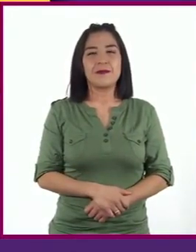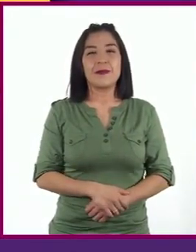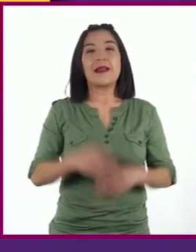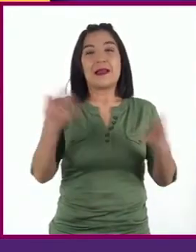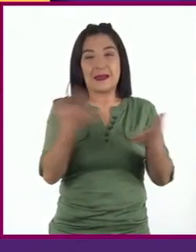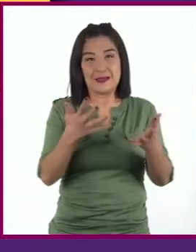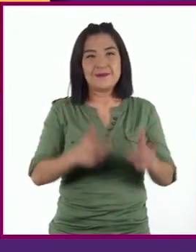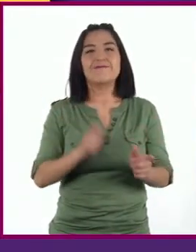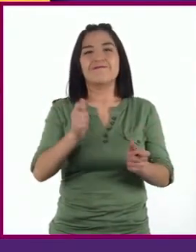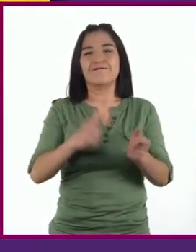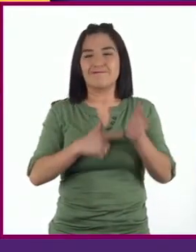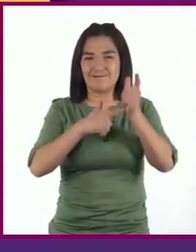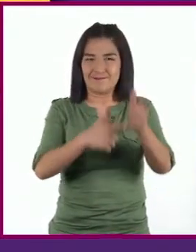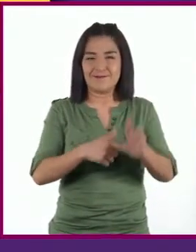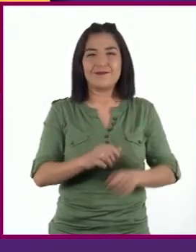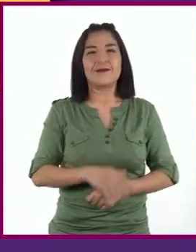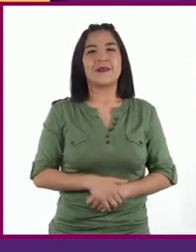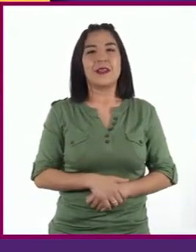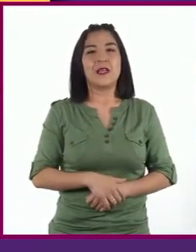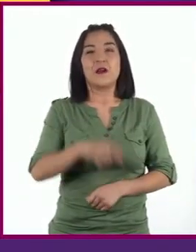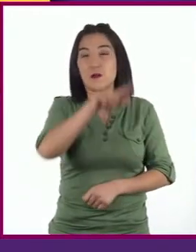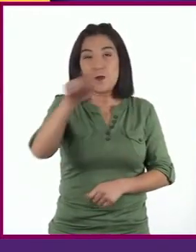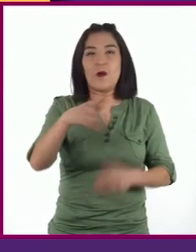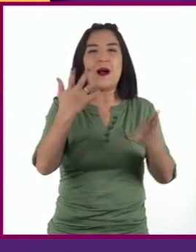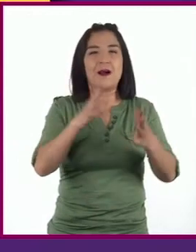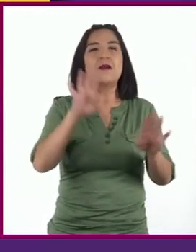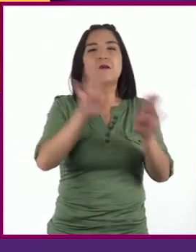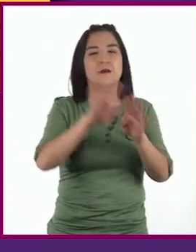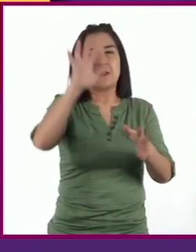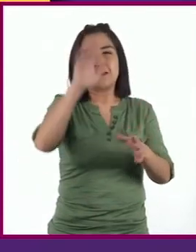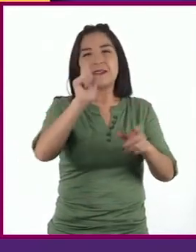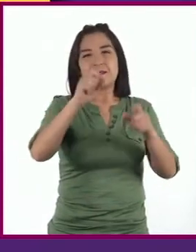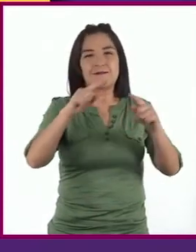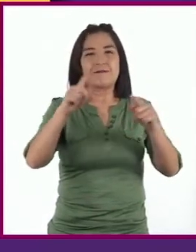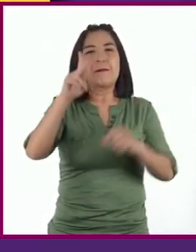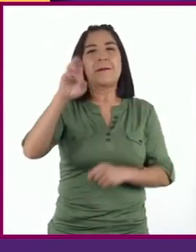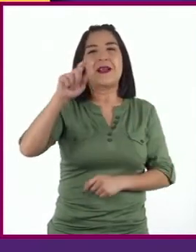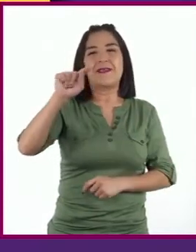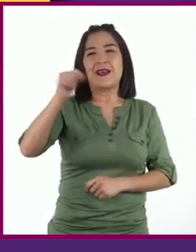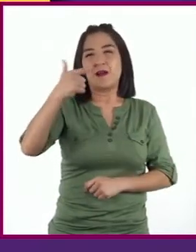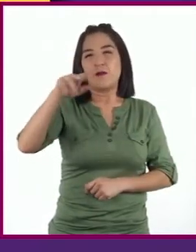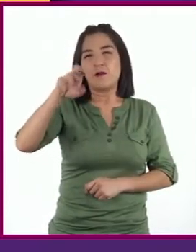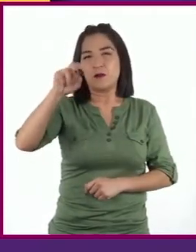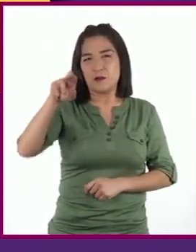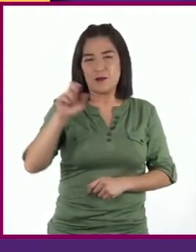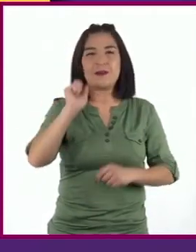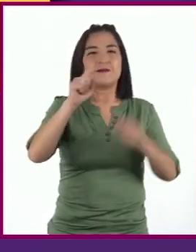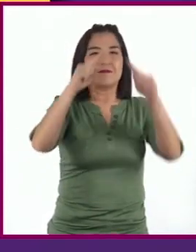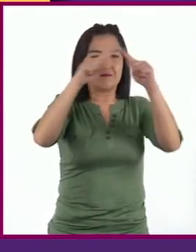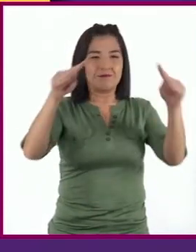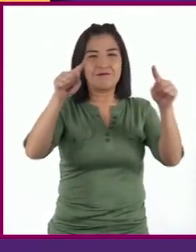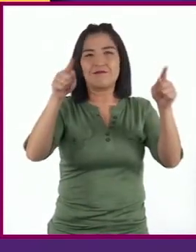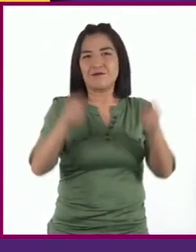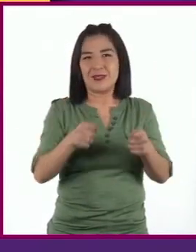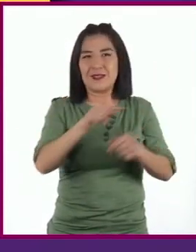Hagamos lo siguiente. Construyamos un pentágono para saber cómo sería el movimiento de rotación.